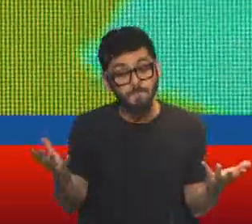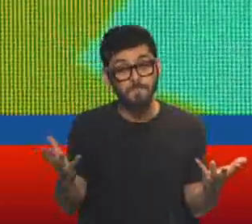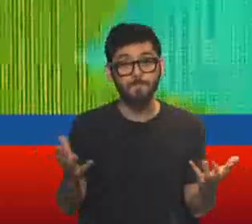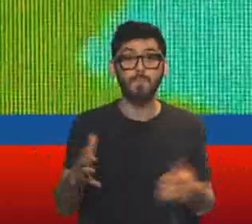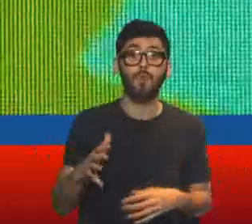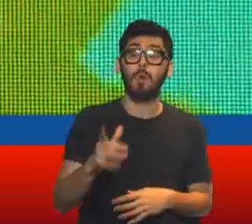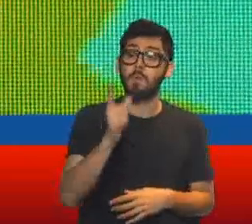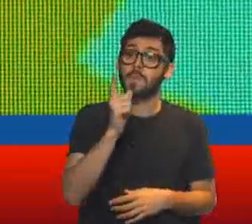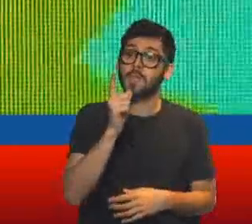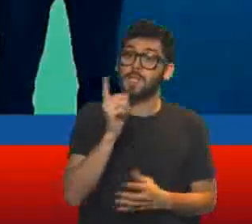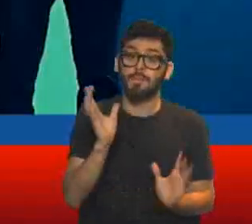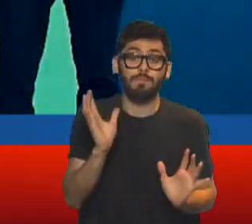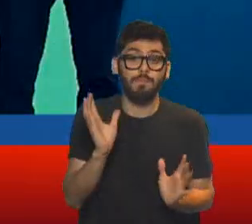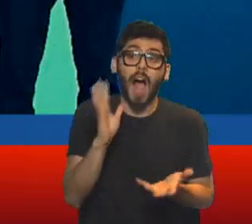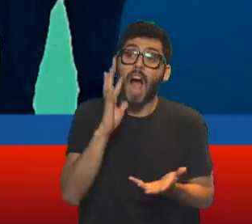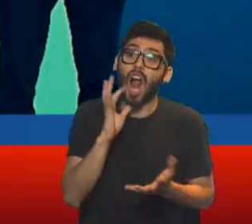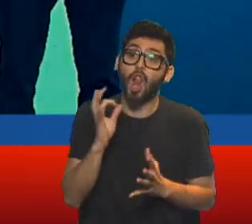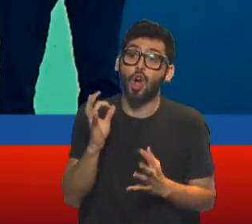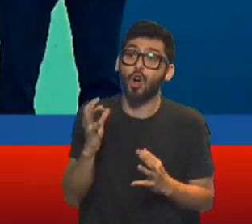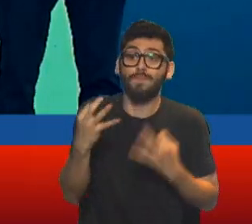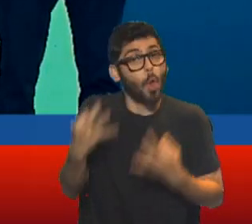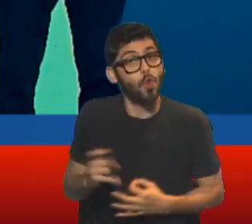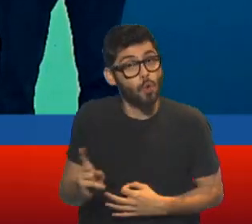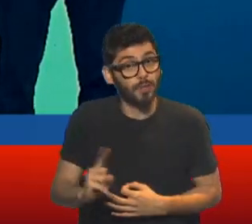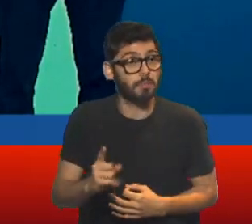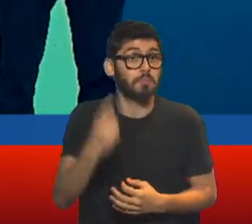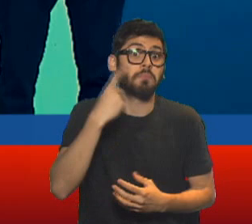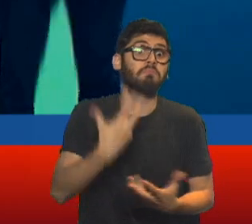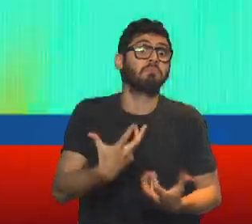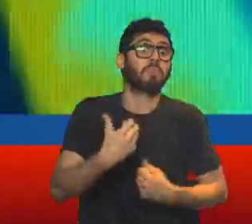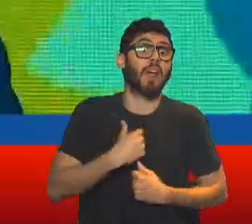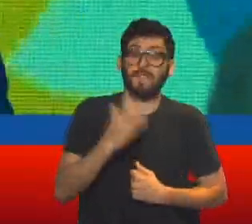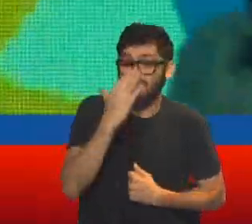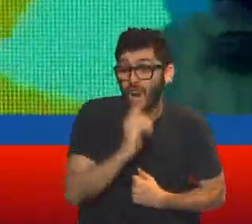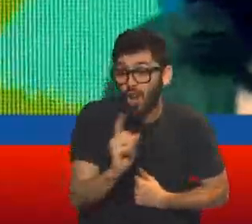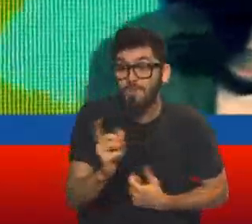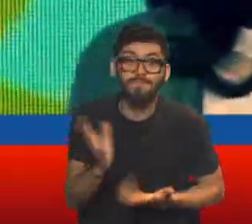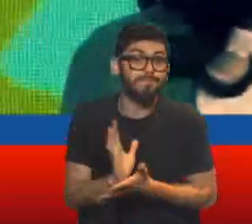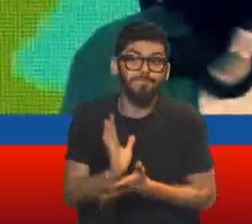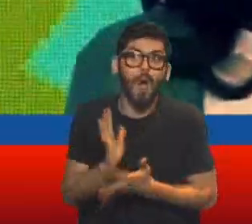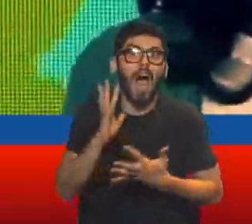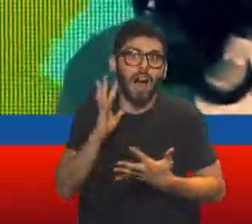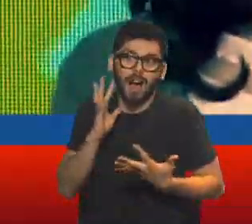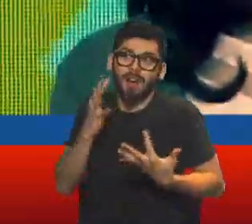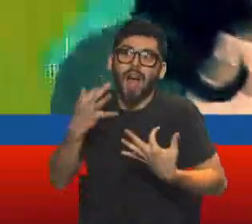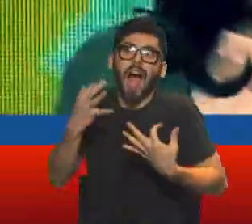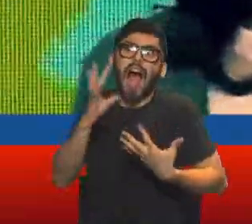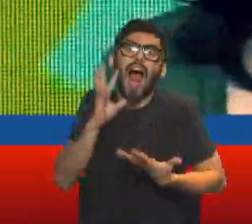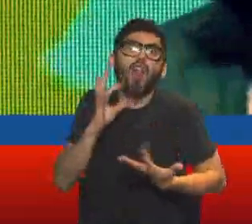no habremos hecho bien para que la gente no nos acompañe como esperábamos que nos acompañe. Todos los que estamos aquí